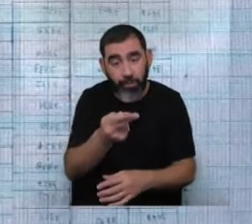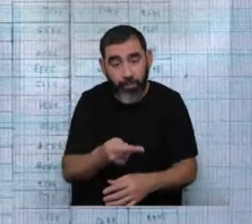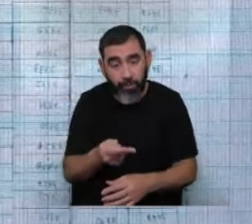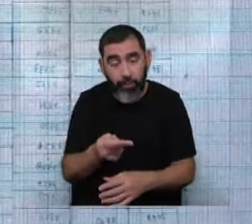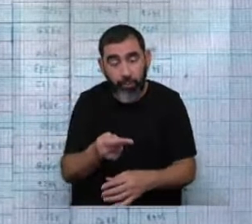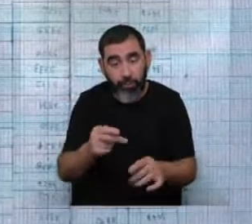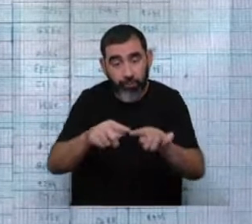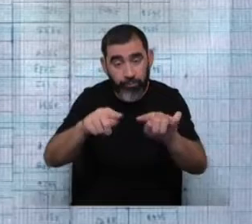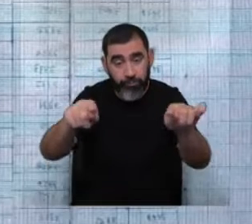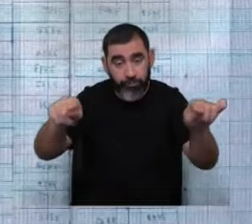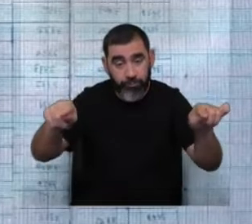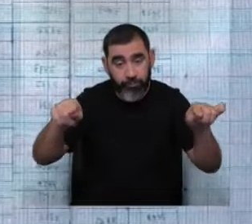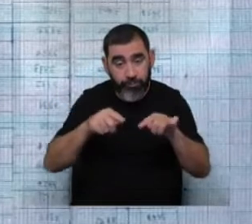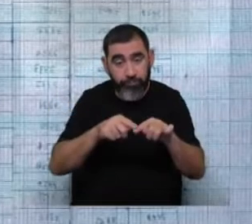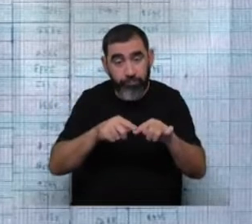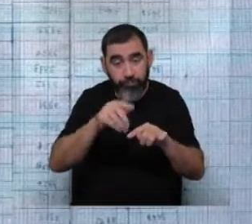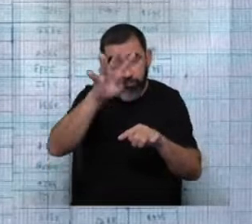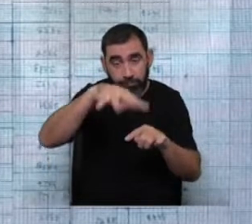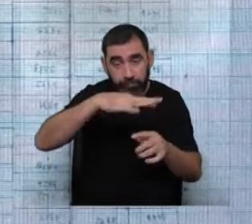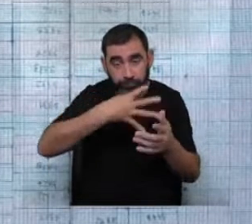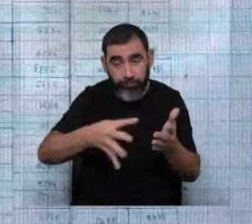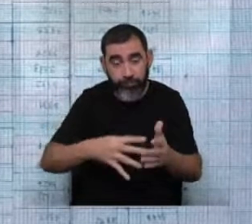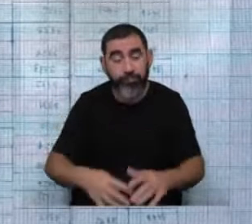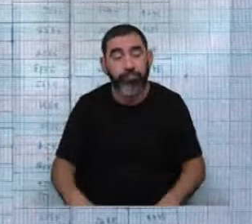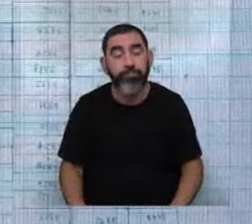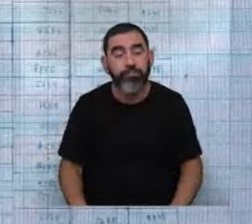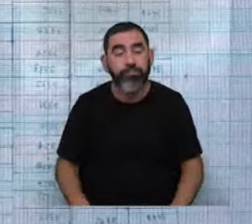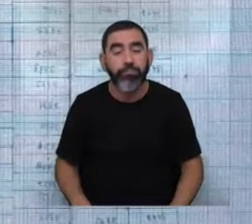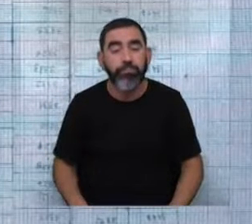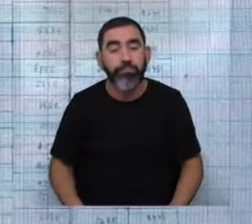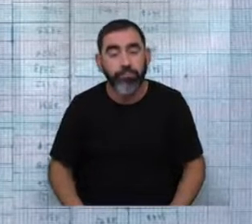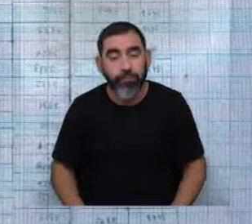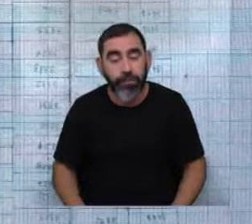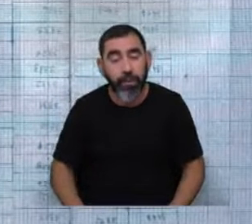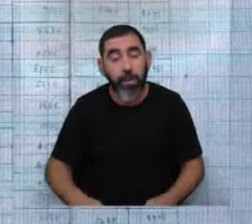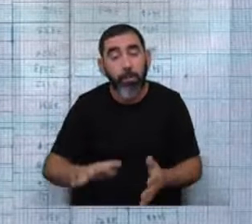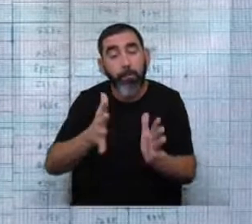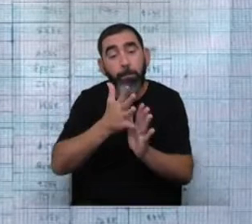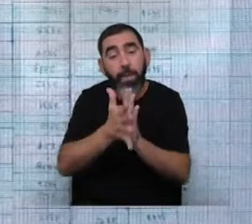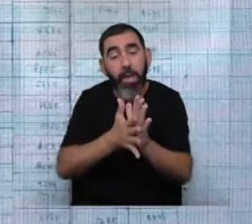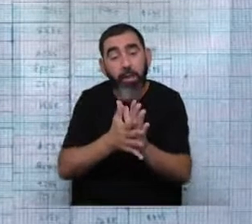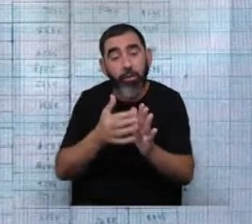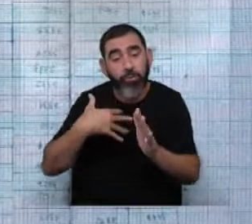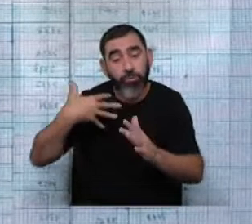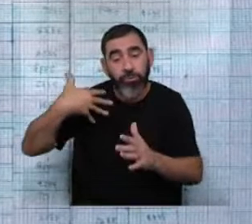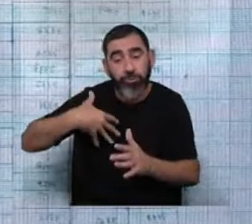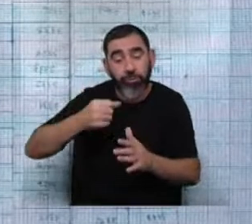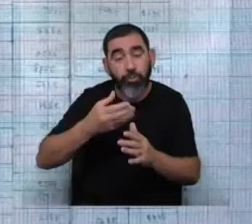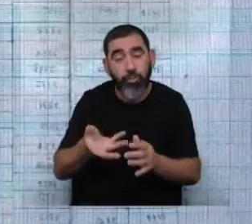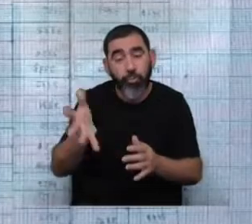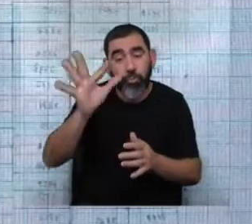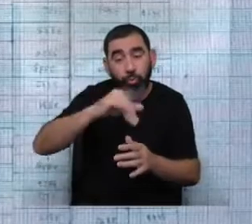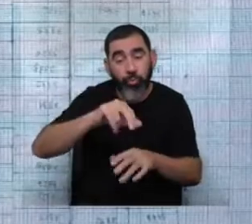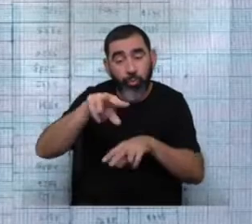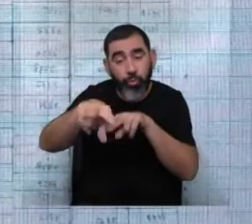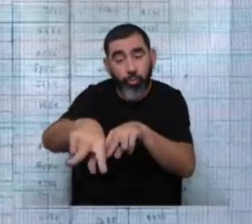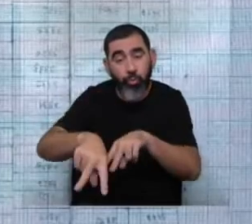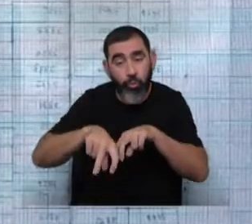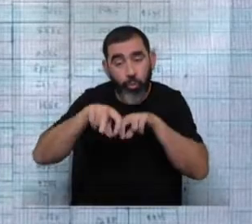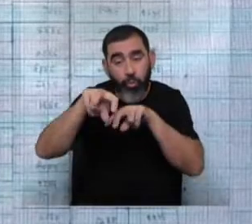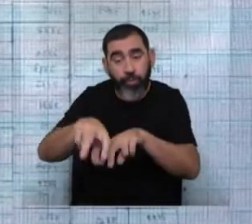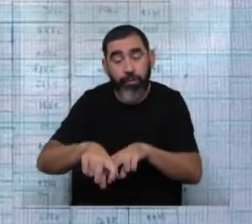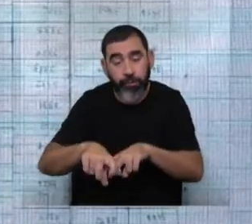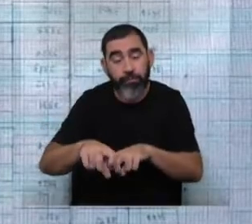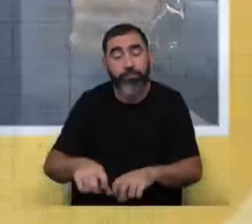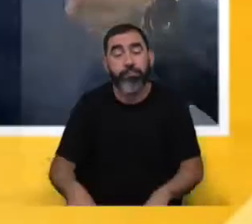geográfico se traza ese grillado que tú Eso dices. que estamos viendo ahí es el plano que llevamos nosotros en el registro diario de las excavaciones. Es decir,